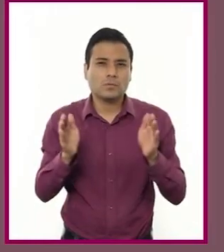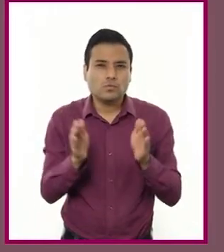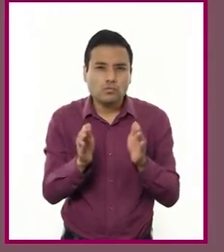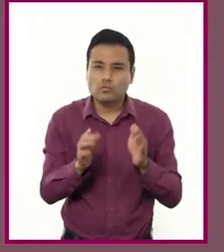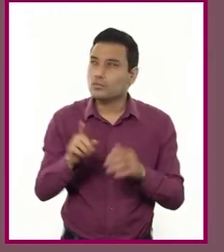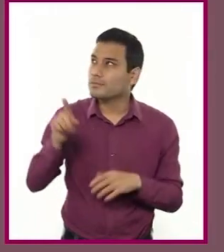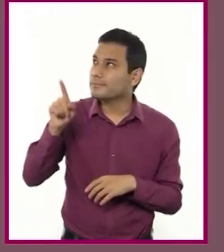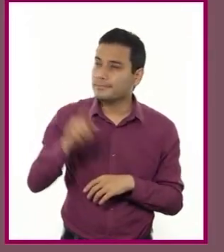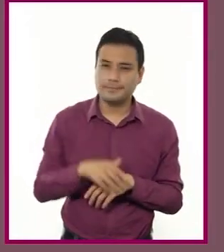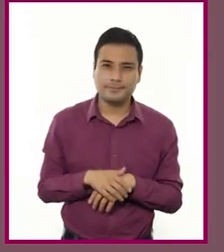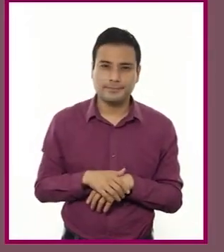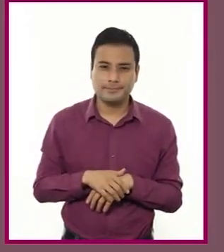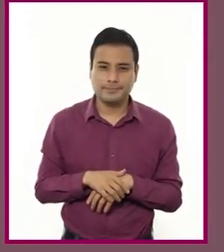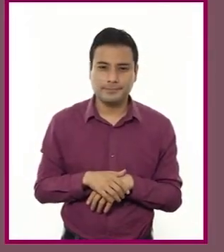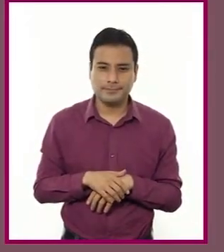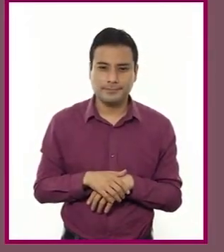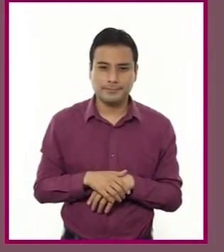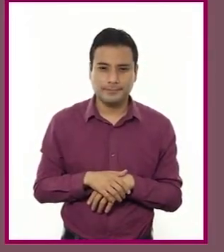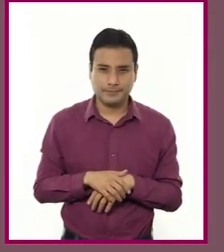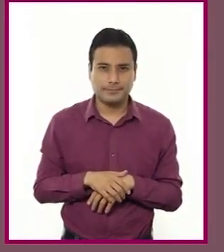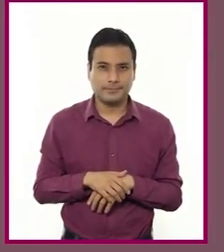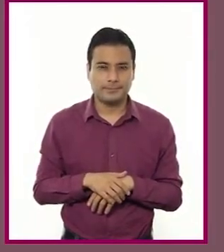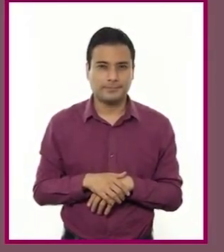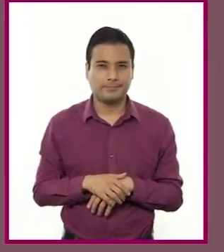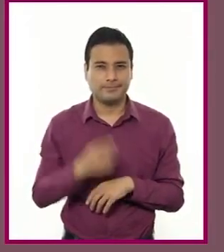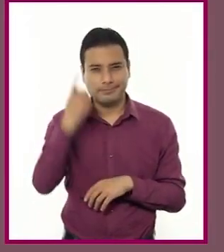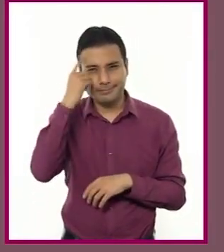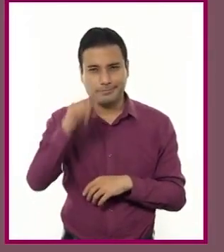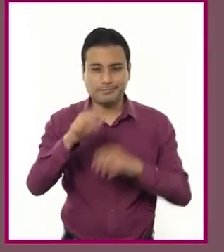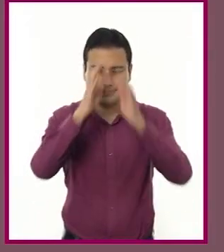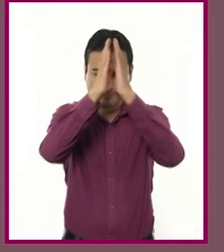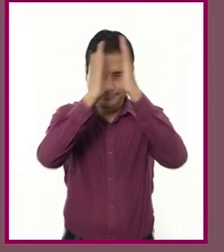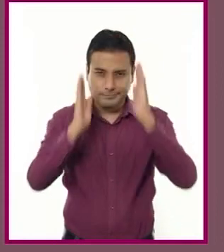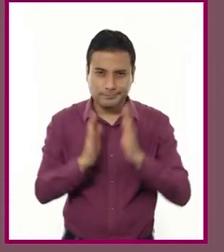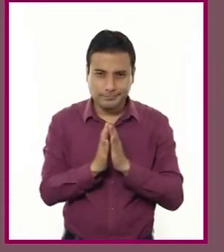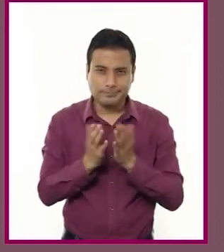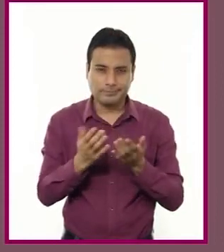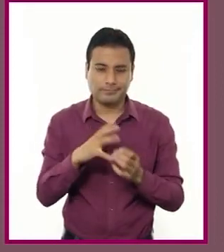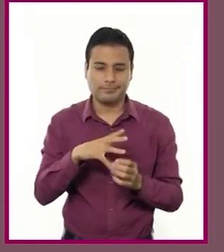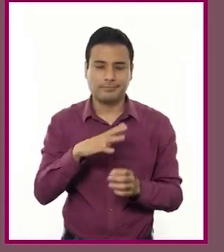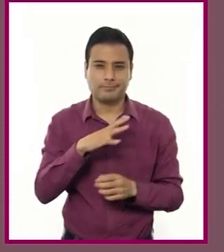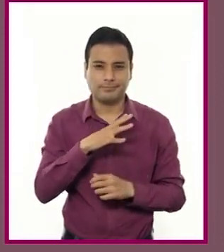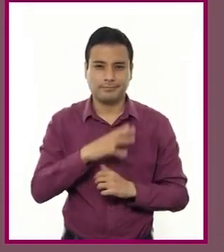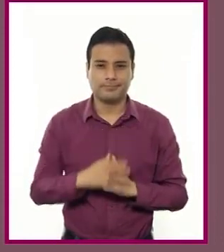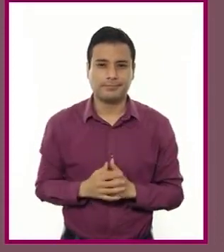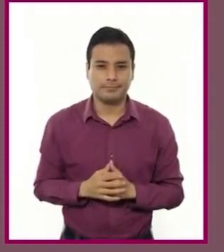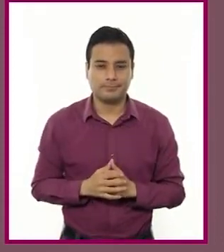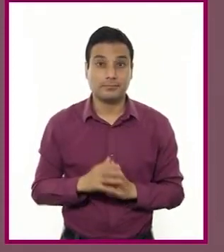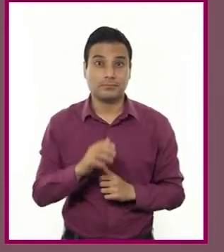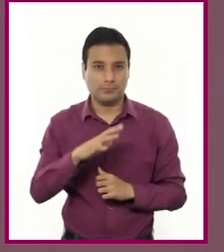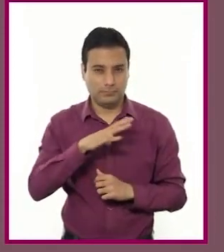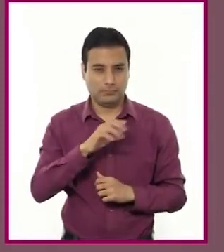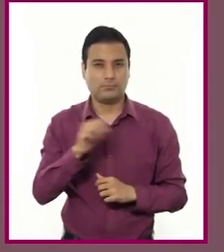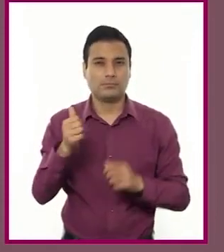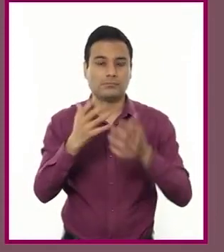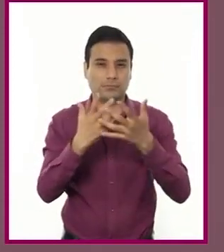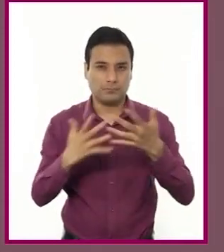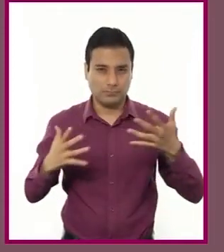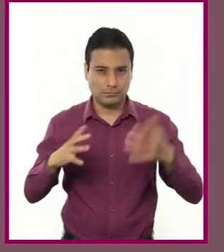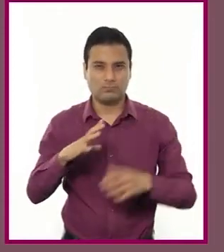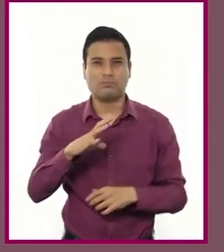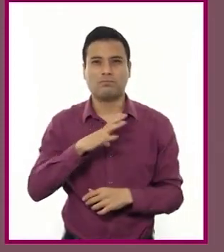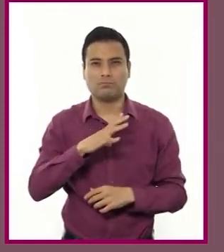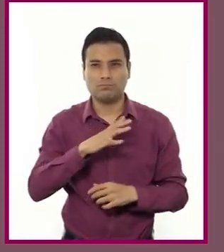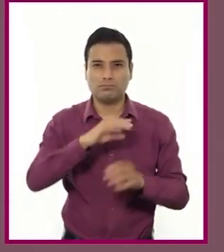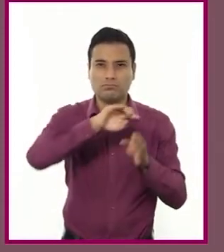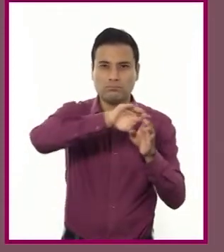sencilla y el principal, o claustro grande, que pertenece al prototipo estilo plateresco, presenta columnas talladas y rematadas por